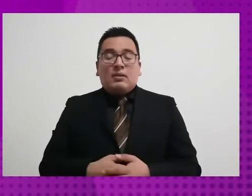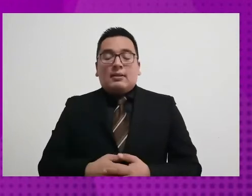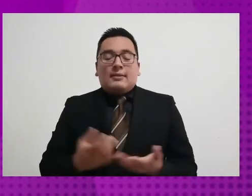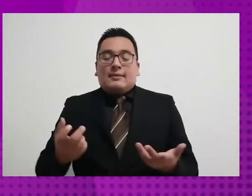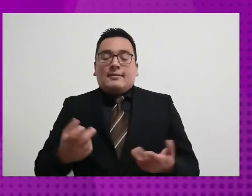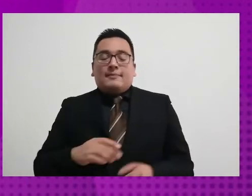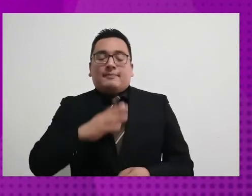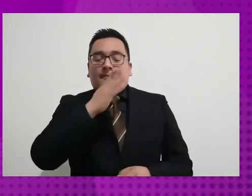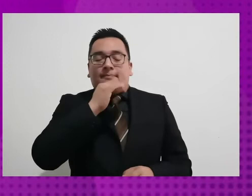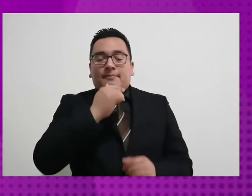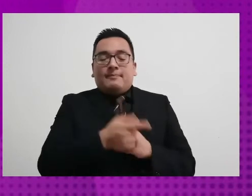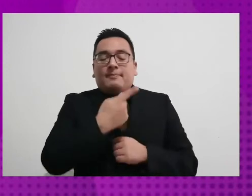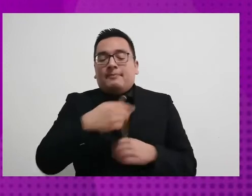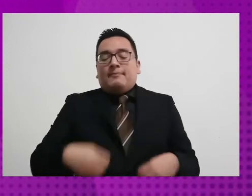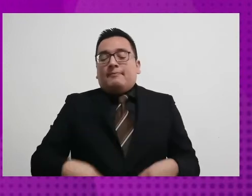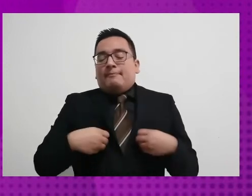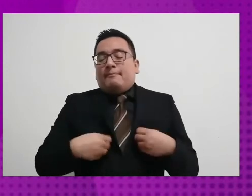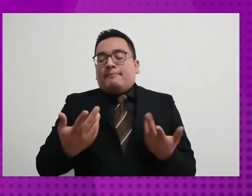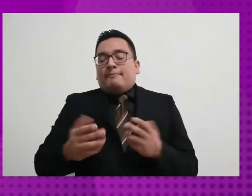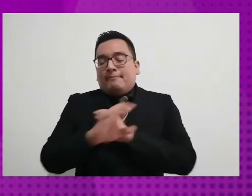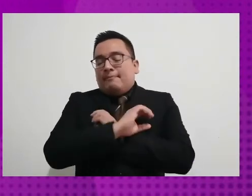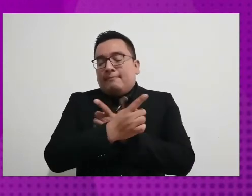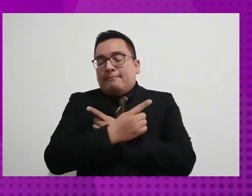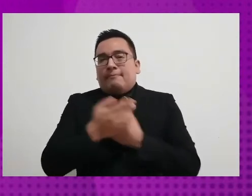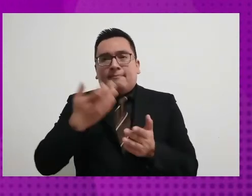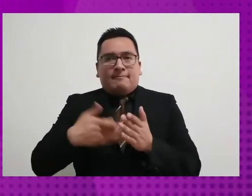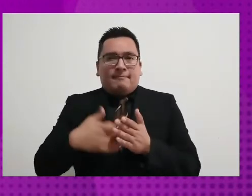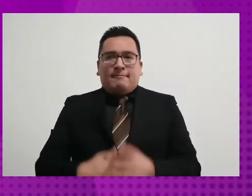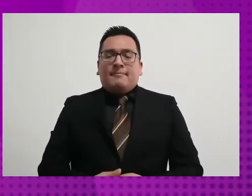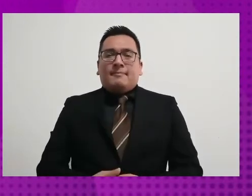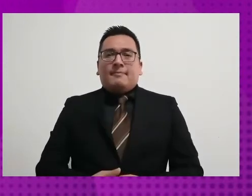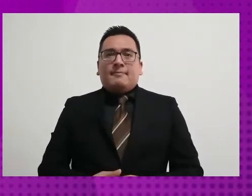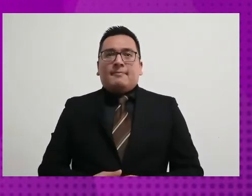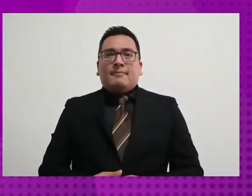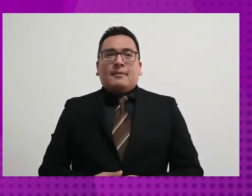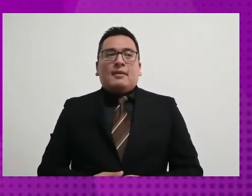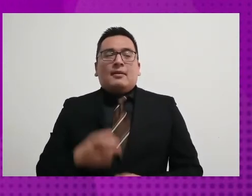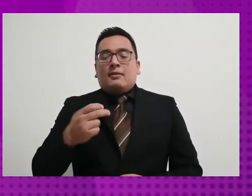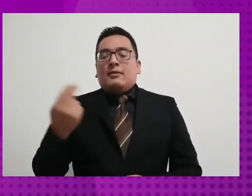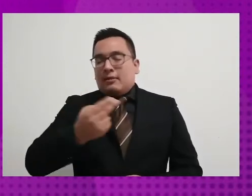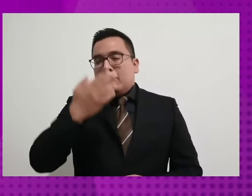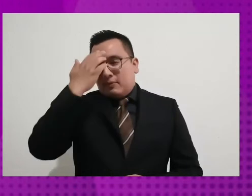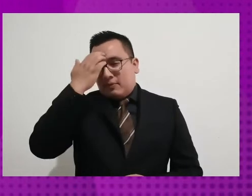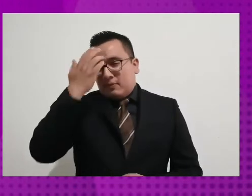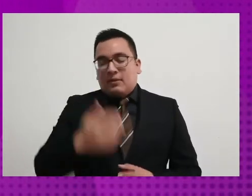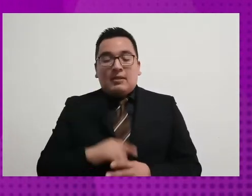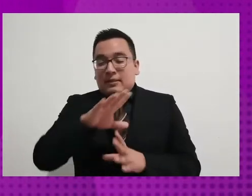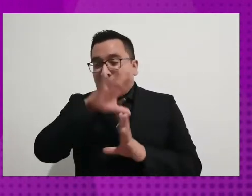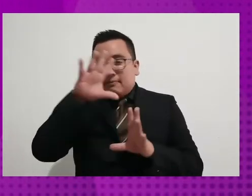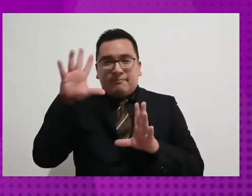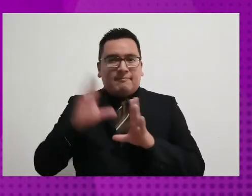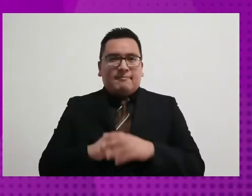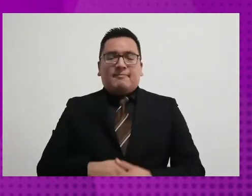ejercer derechos político-electorales y quieran acceder a cargos, sería importante saber que las personas que están ahí no violentan a las mujeres, aunque